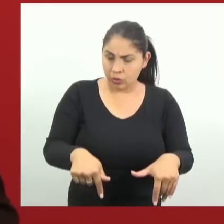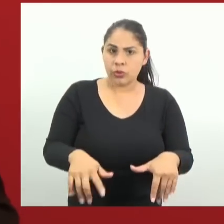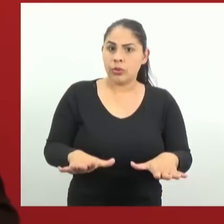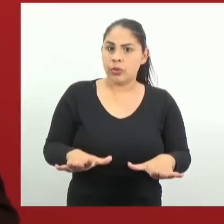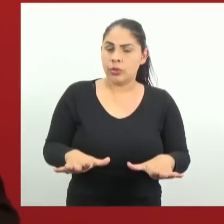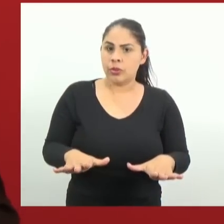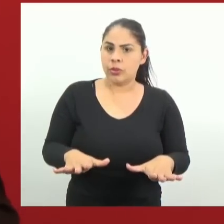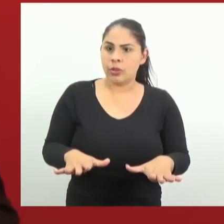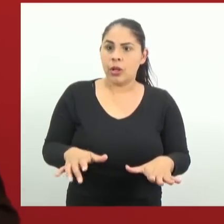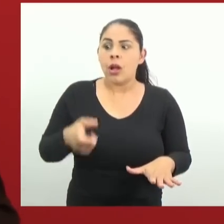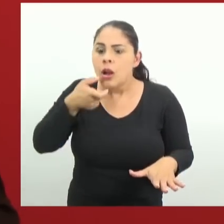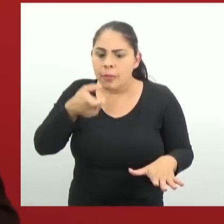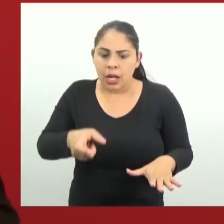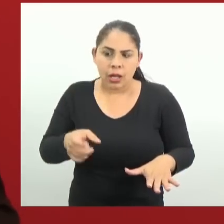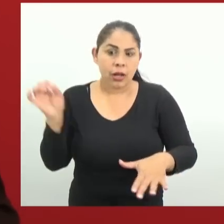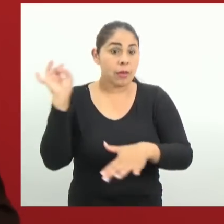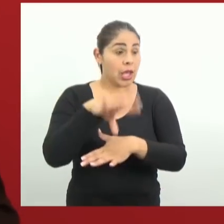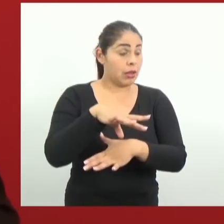una palabra es enviada,